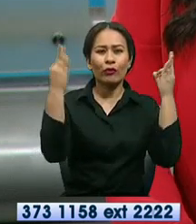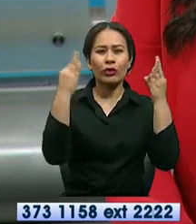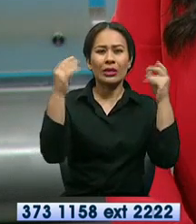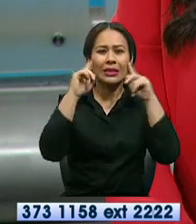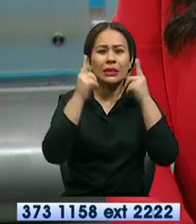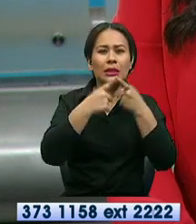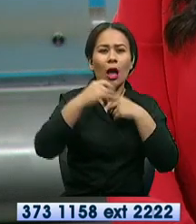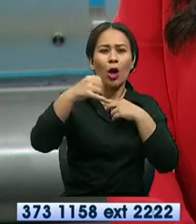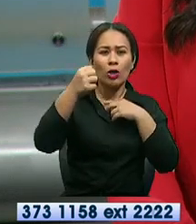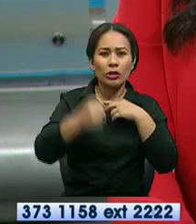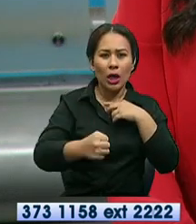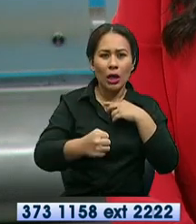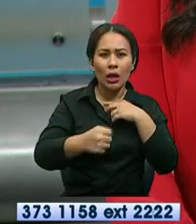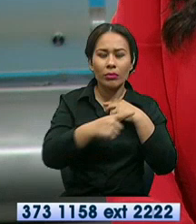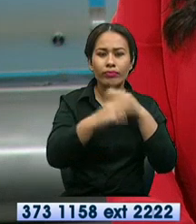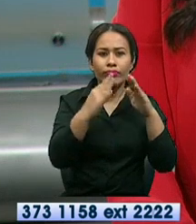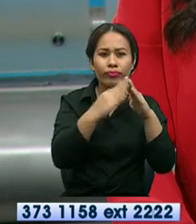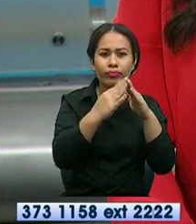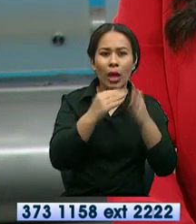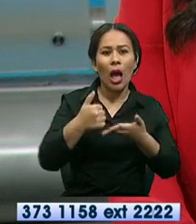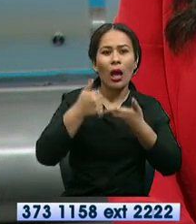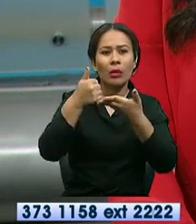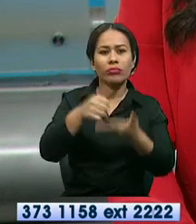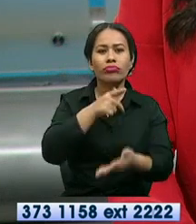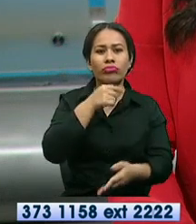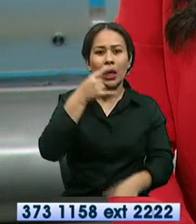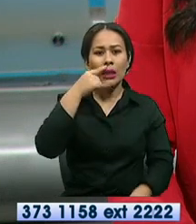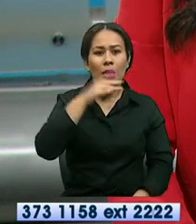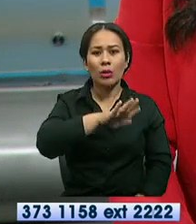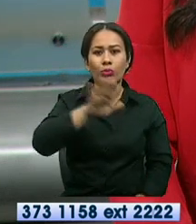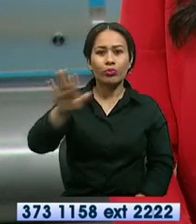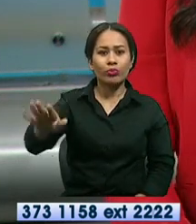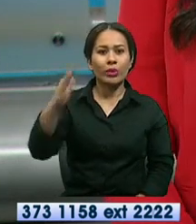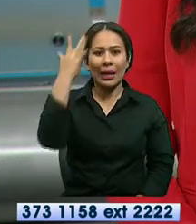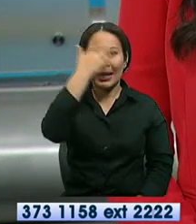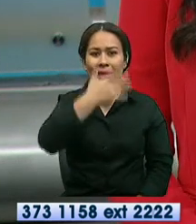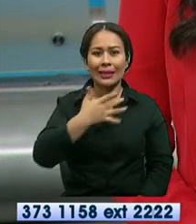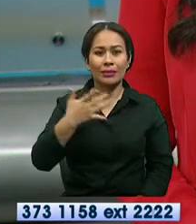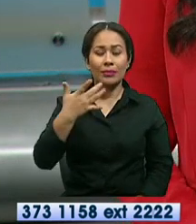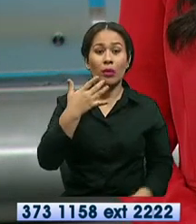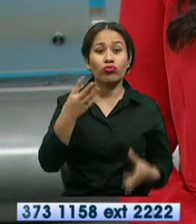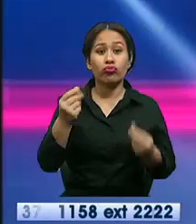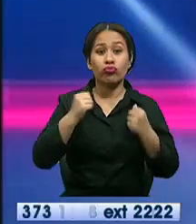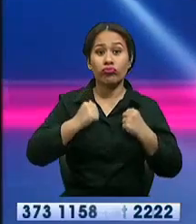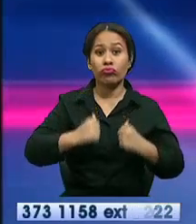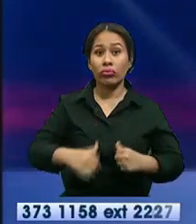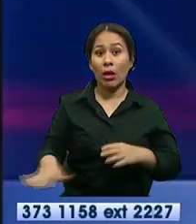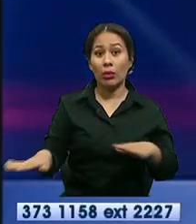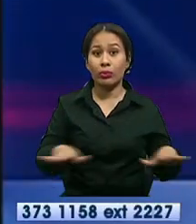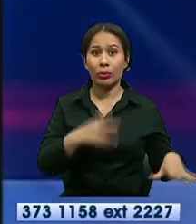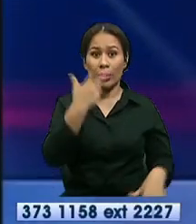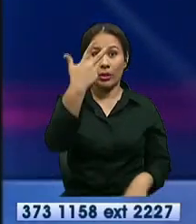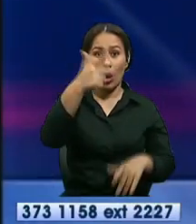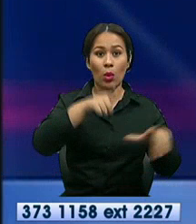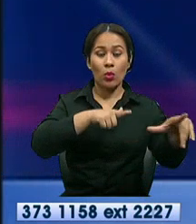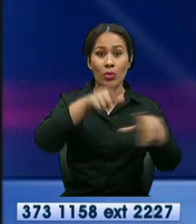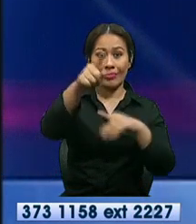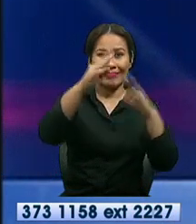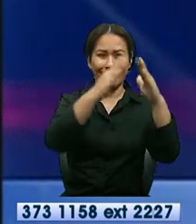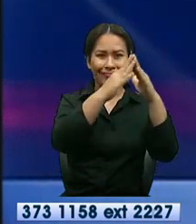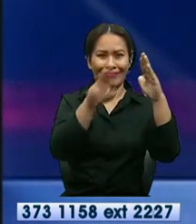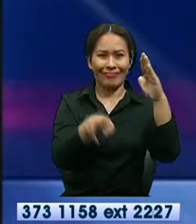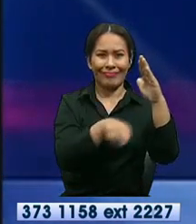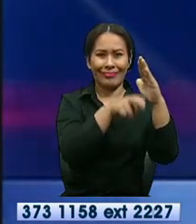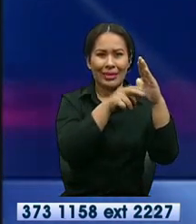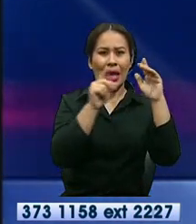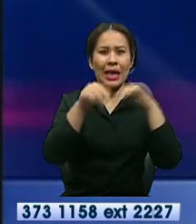entregarán en los próximos días a los damnificados. Son tres puntos de recolección: el Patronato San José,